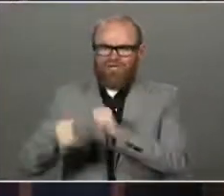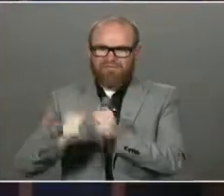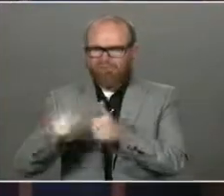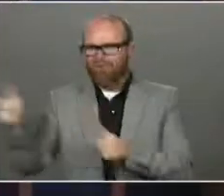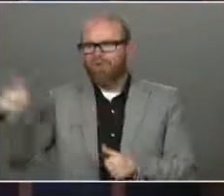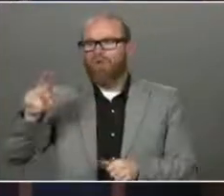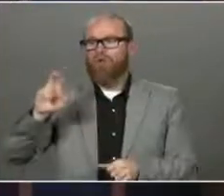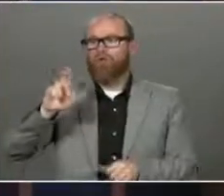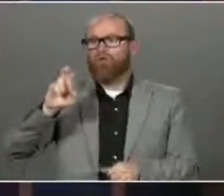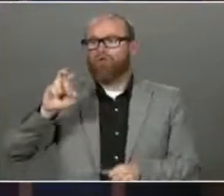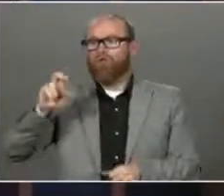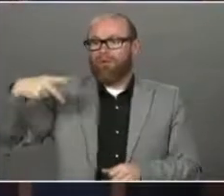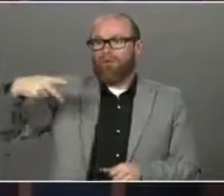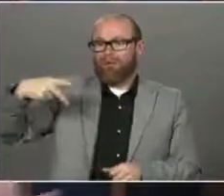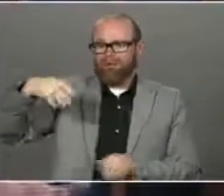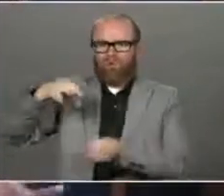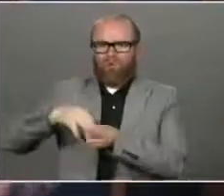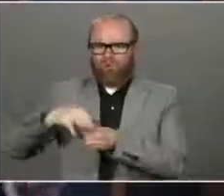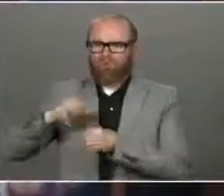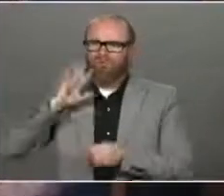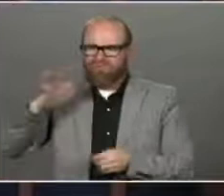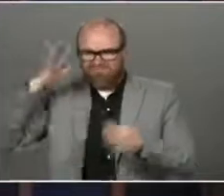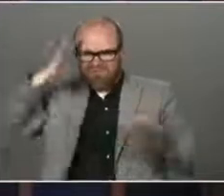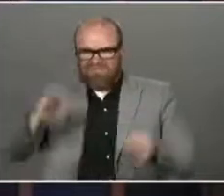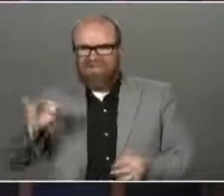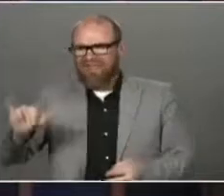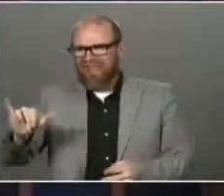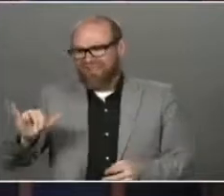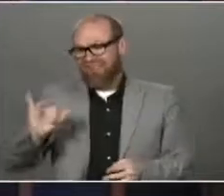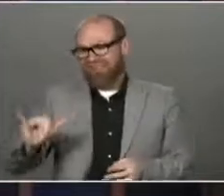los republicanos, los votantes republicanos van a decidir esto.